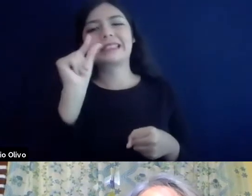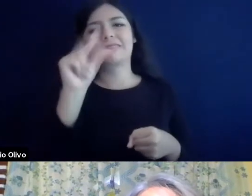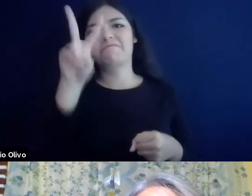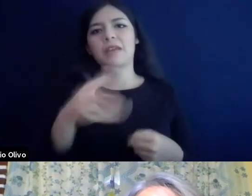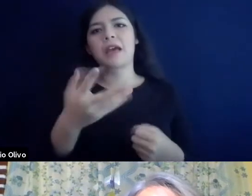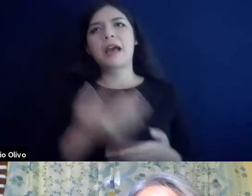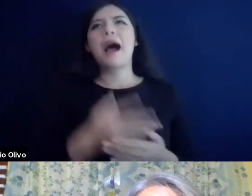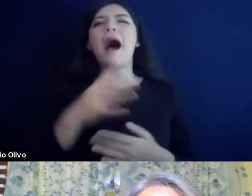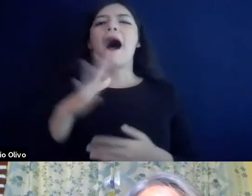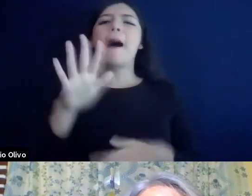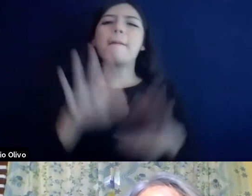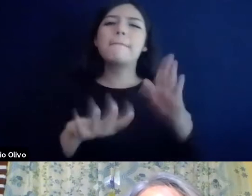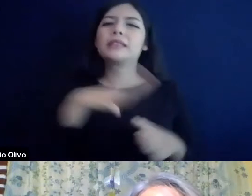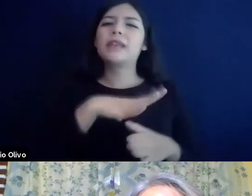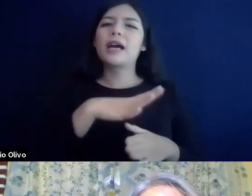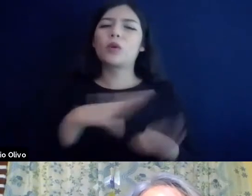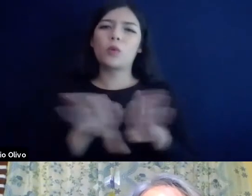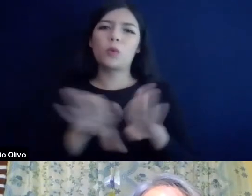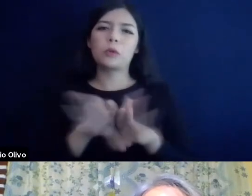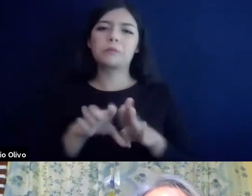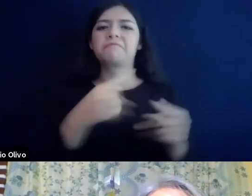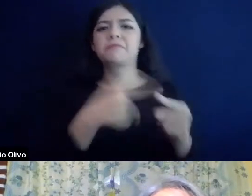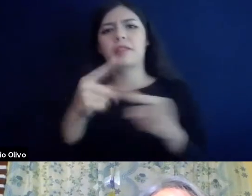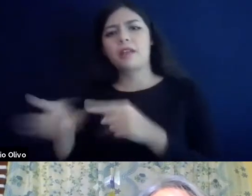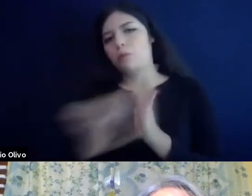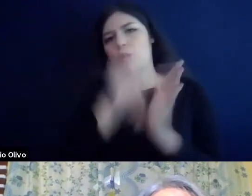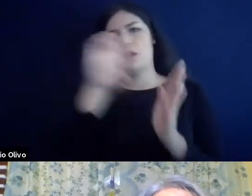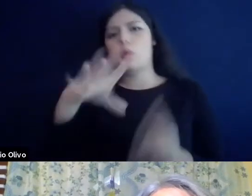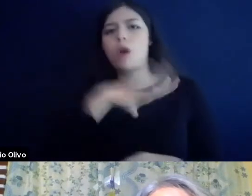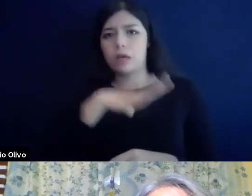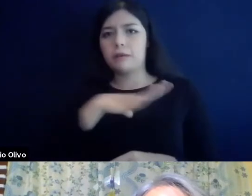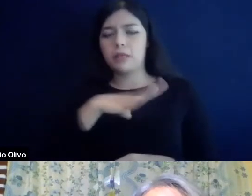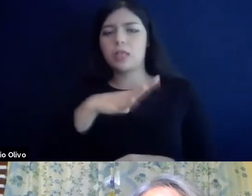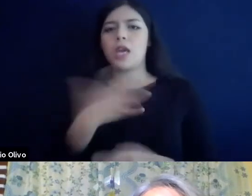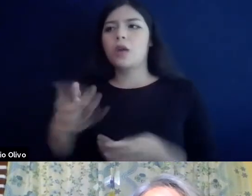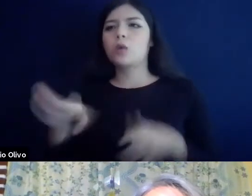era para pasar, para poder